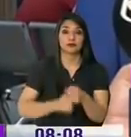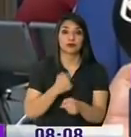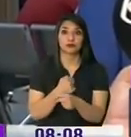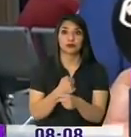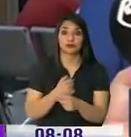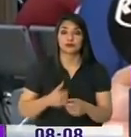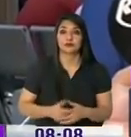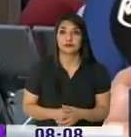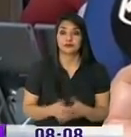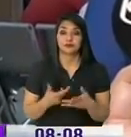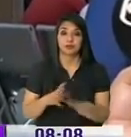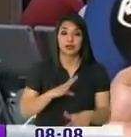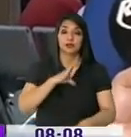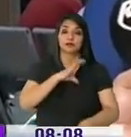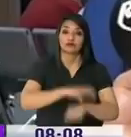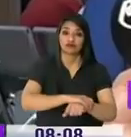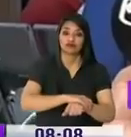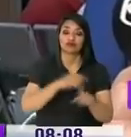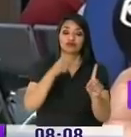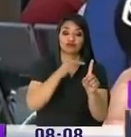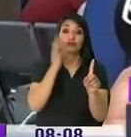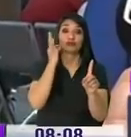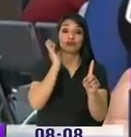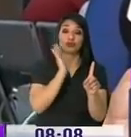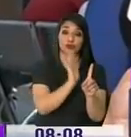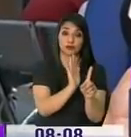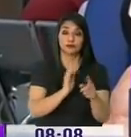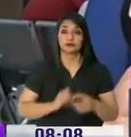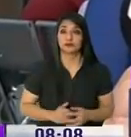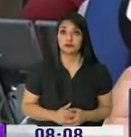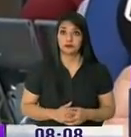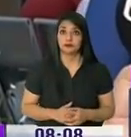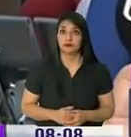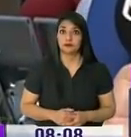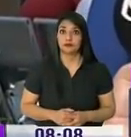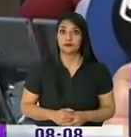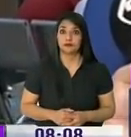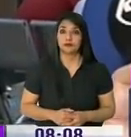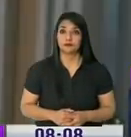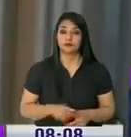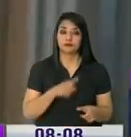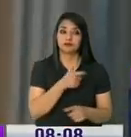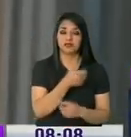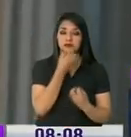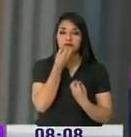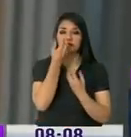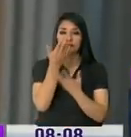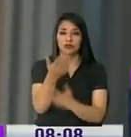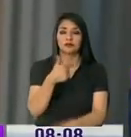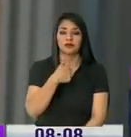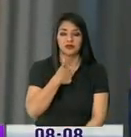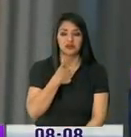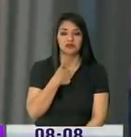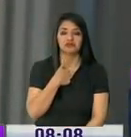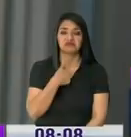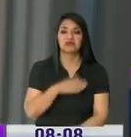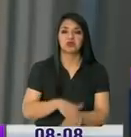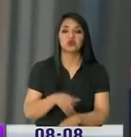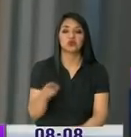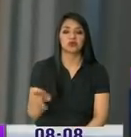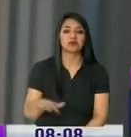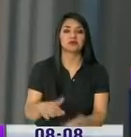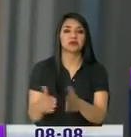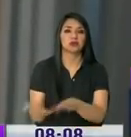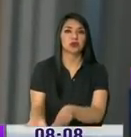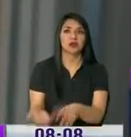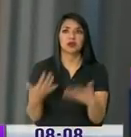se la ha logrado aprender a esta ciudadana la cual ha confesado que la autora del del hecho y se